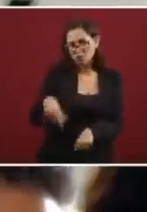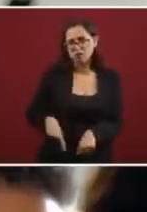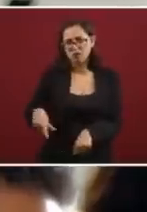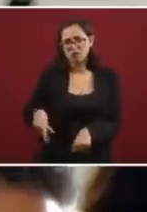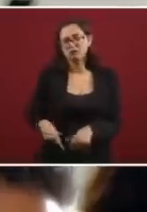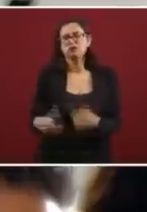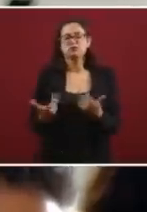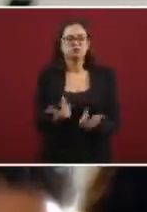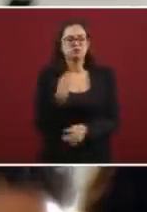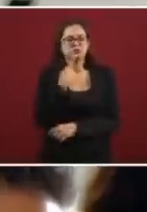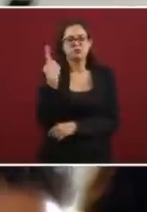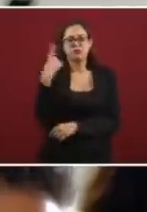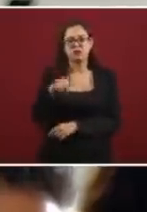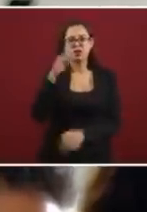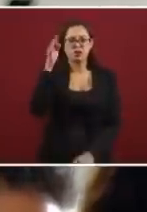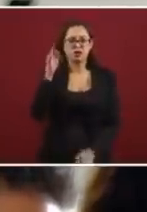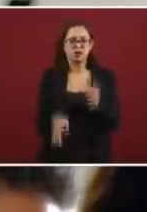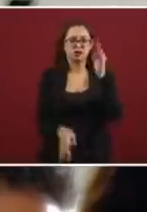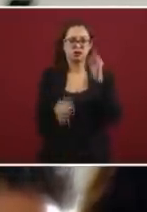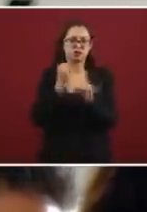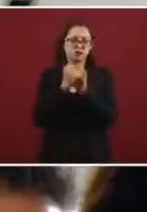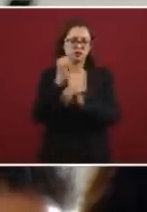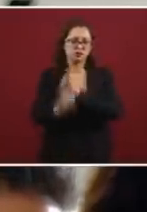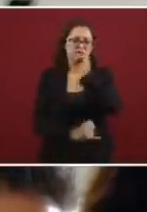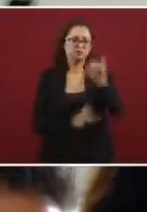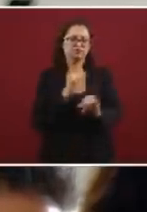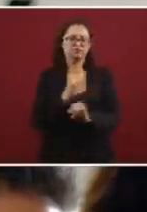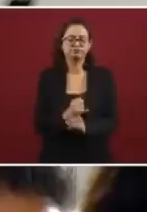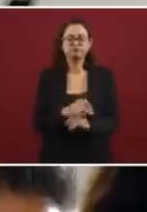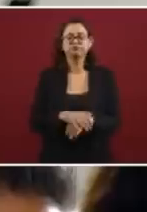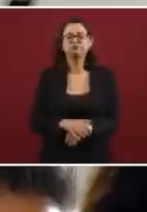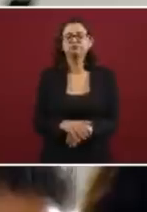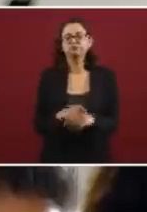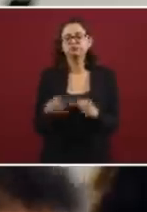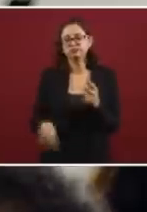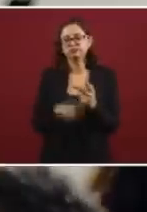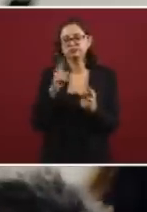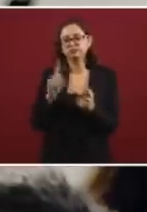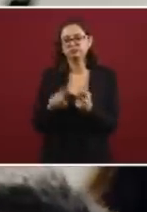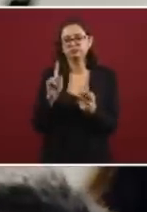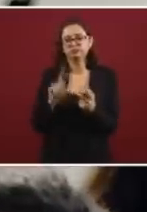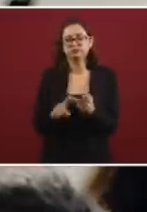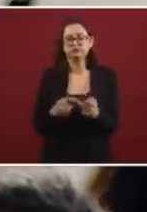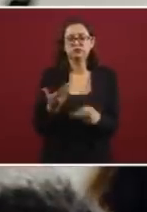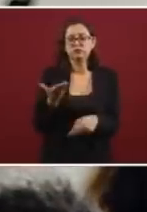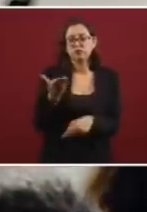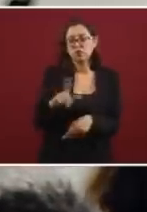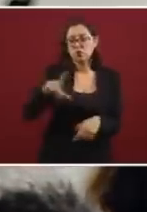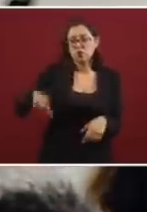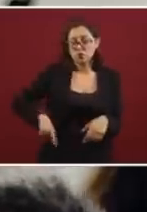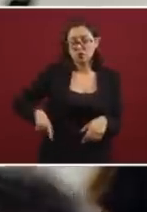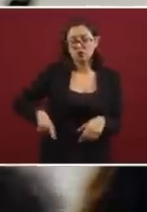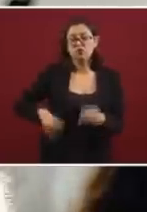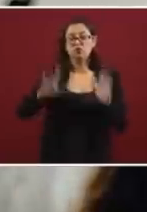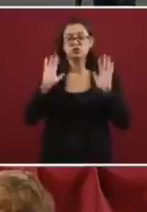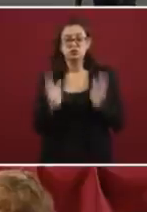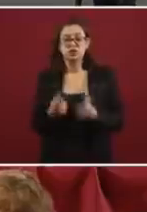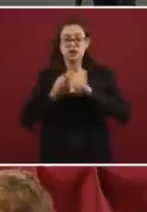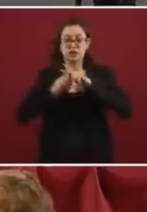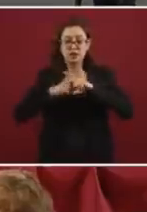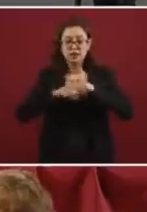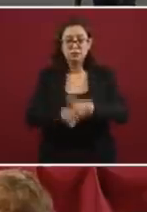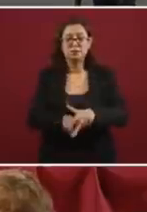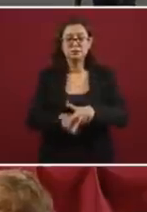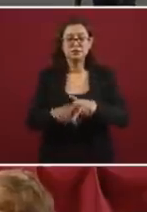esta demanda en el tribunal internacional y en segunda si su gobierno está iniciando ya o